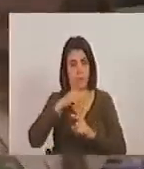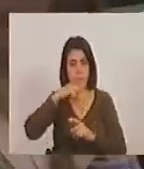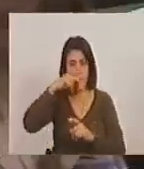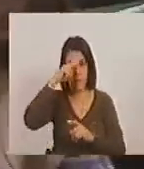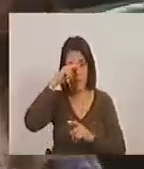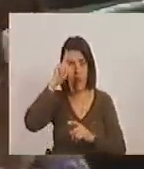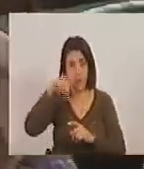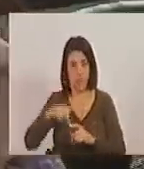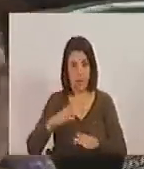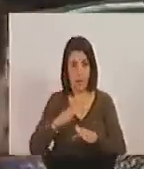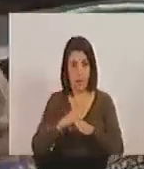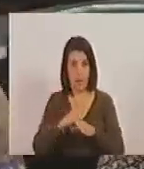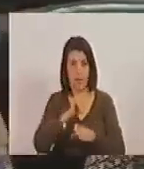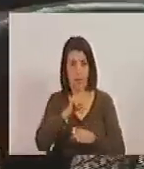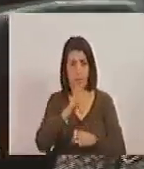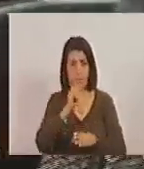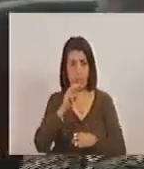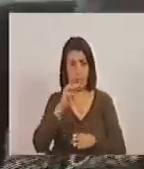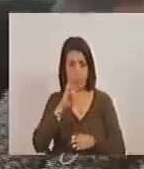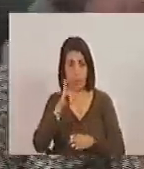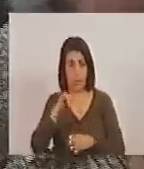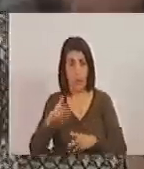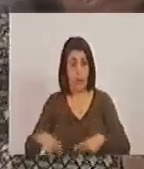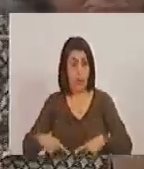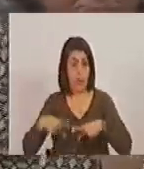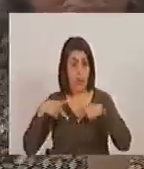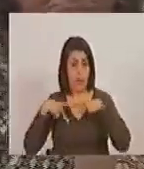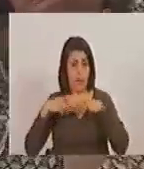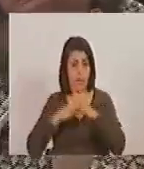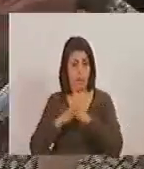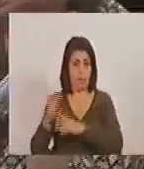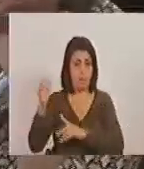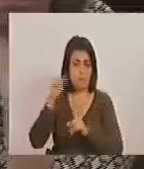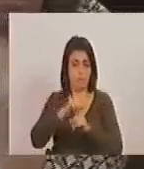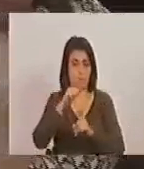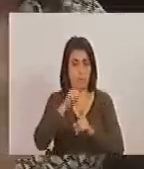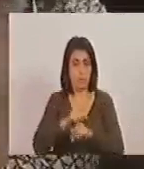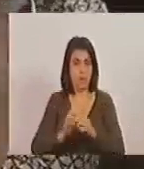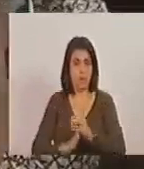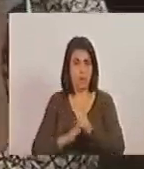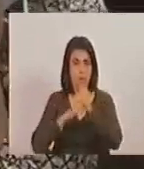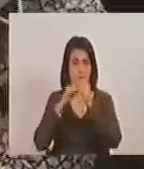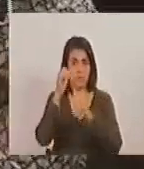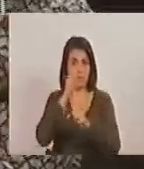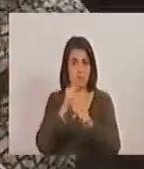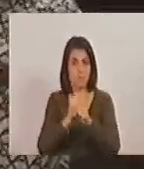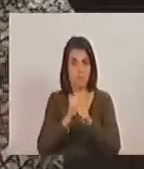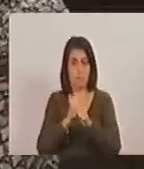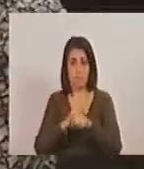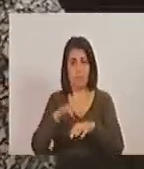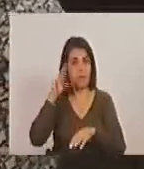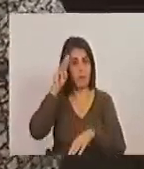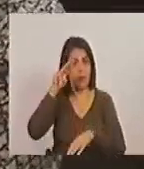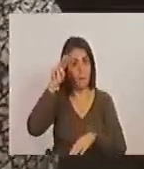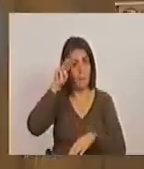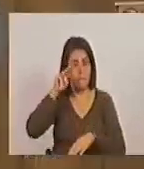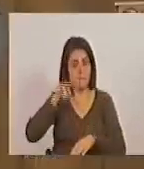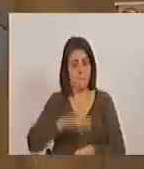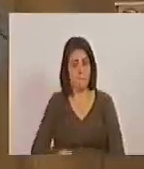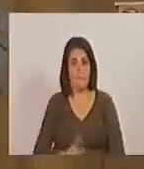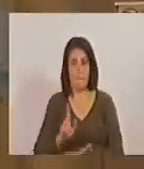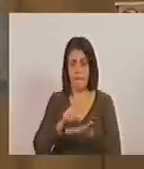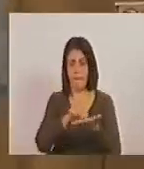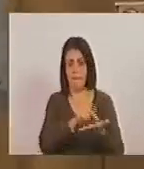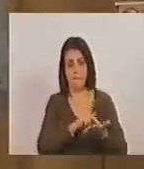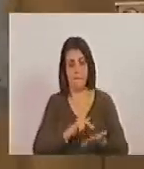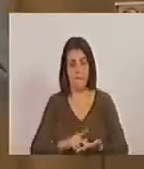luchador contra Gómez, la vida la llevó por los caminos de la lucha, fue dirigente sindical de los maestros,